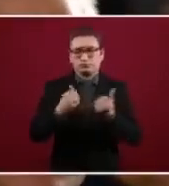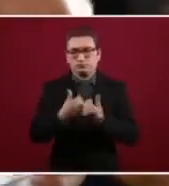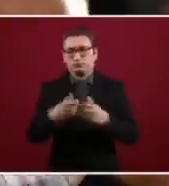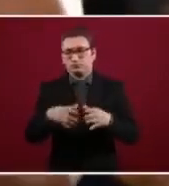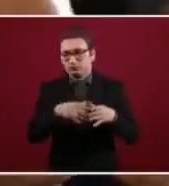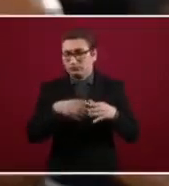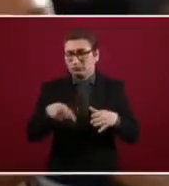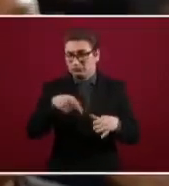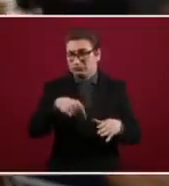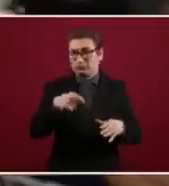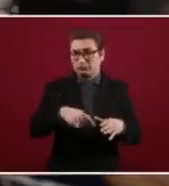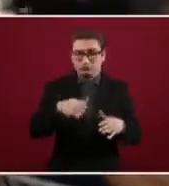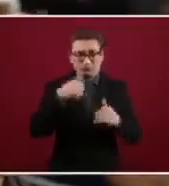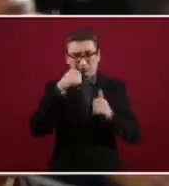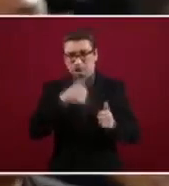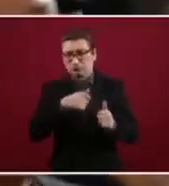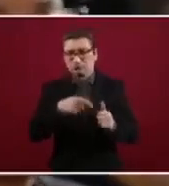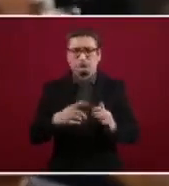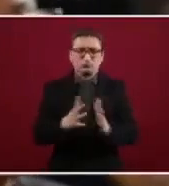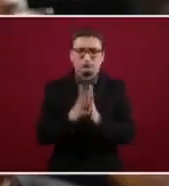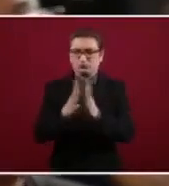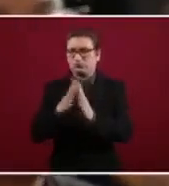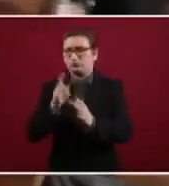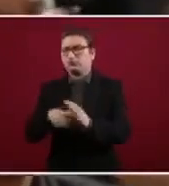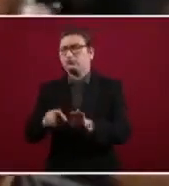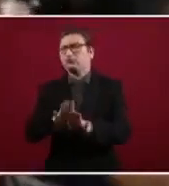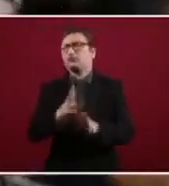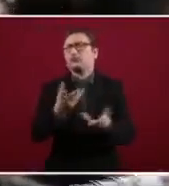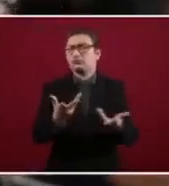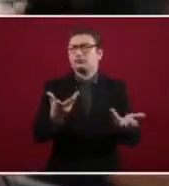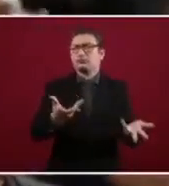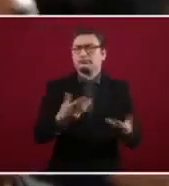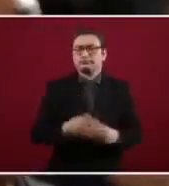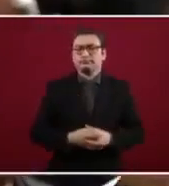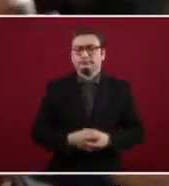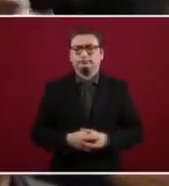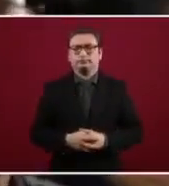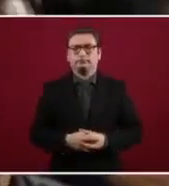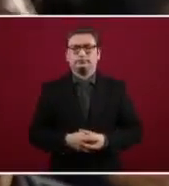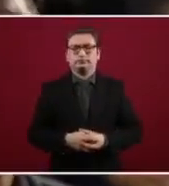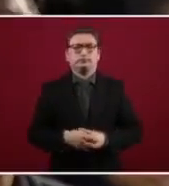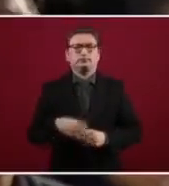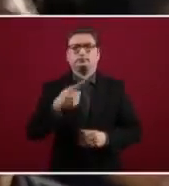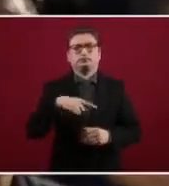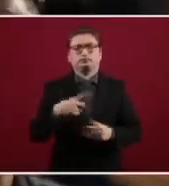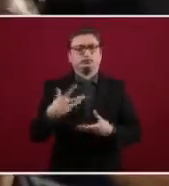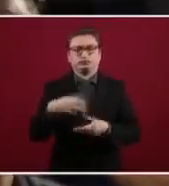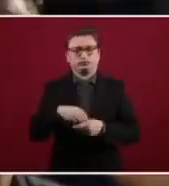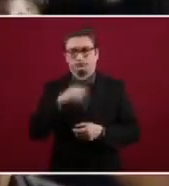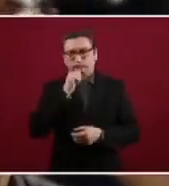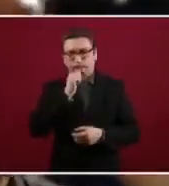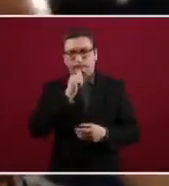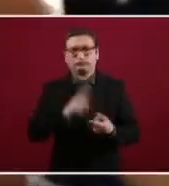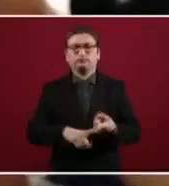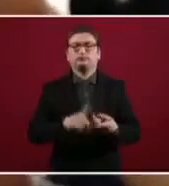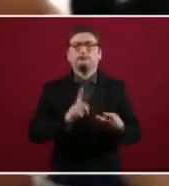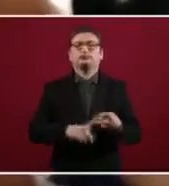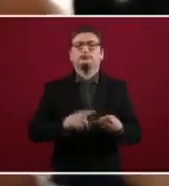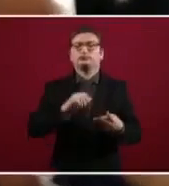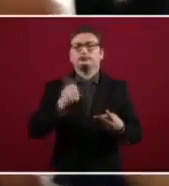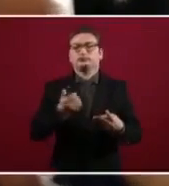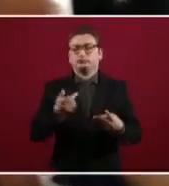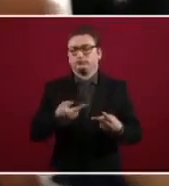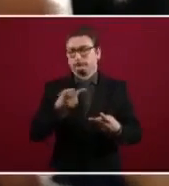están contempladas no están contempladas de qué manera o no están incluidas aquí y el